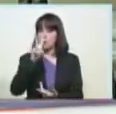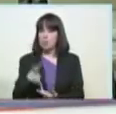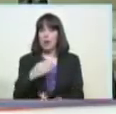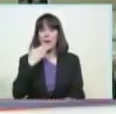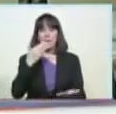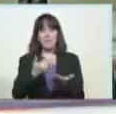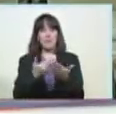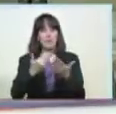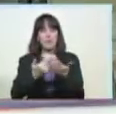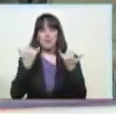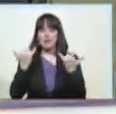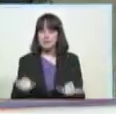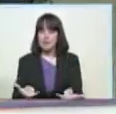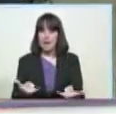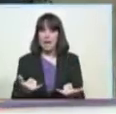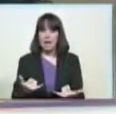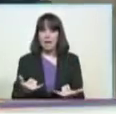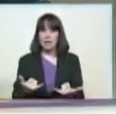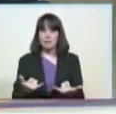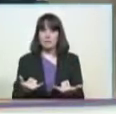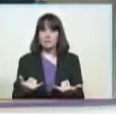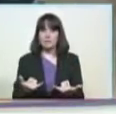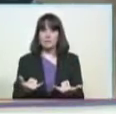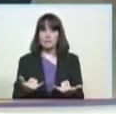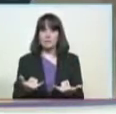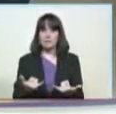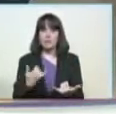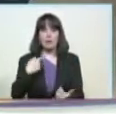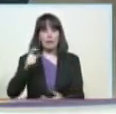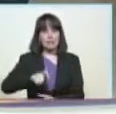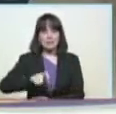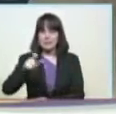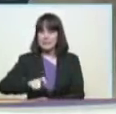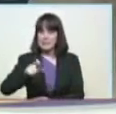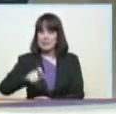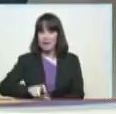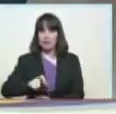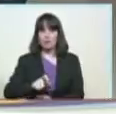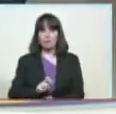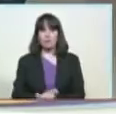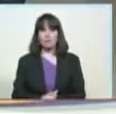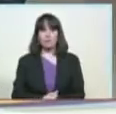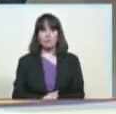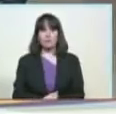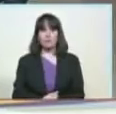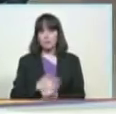de manera extraordinaria y necesaria estoy seguro de